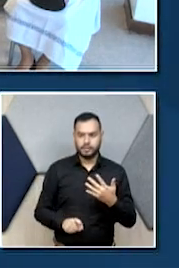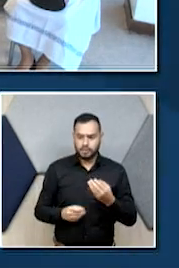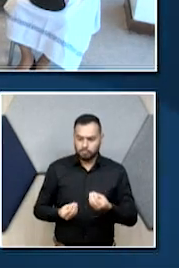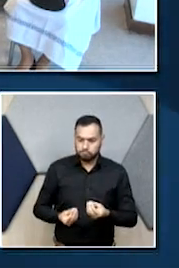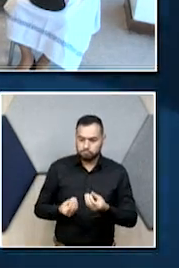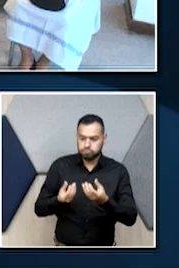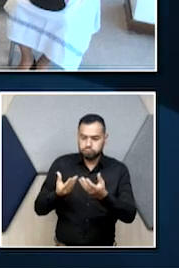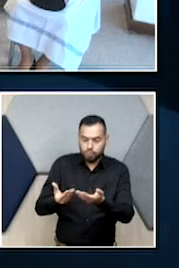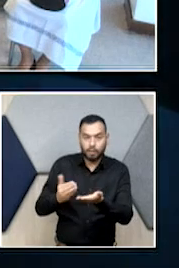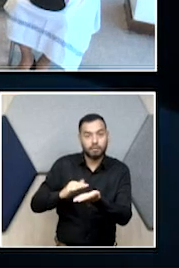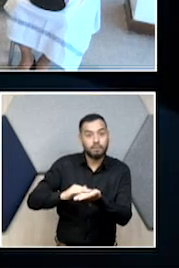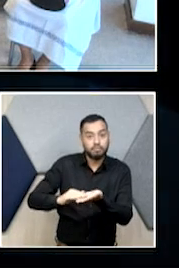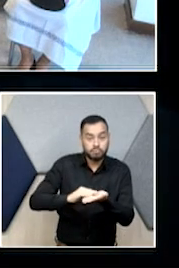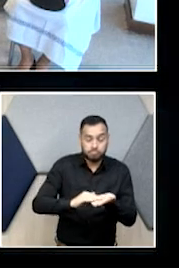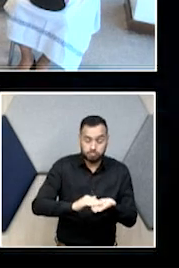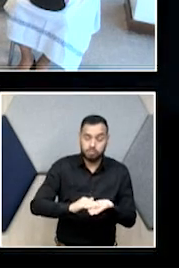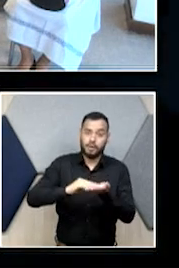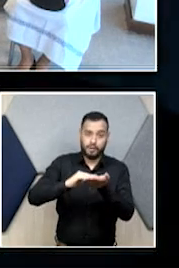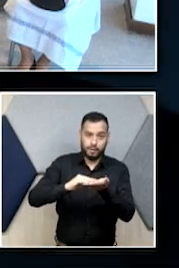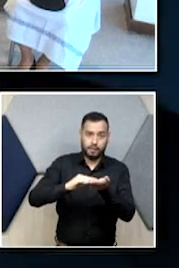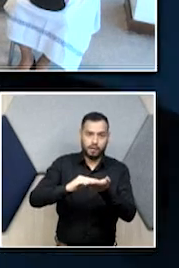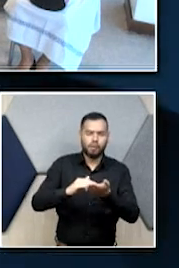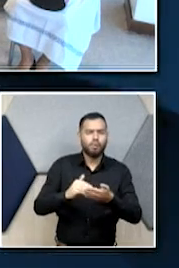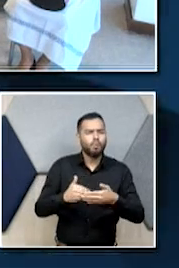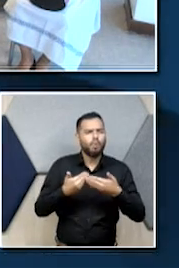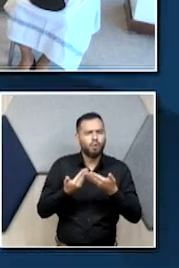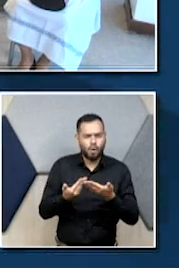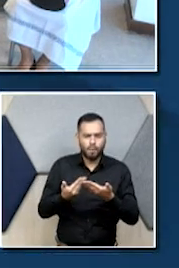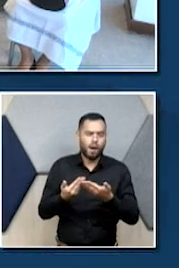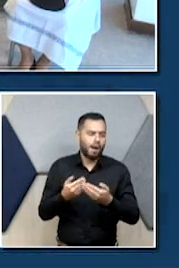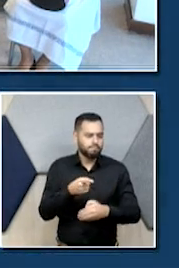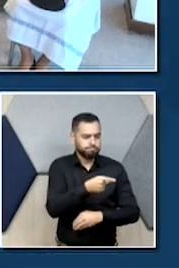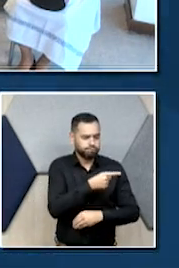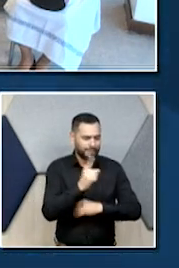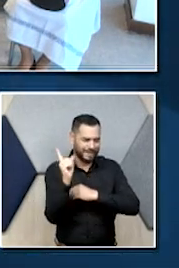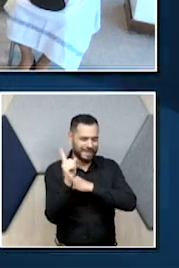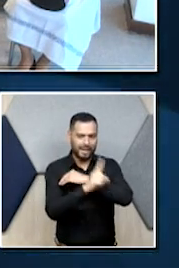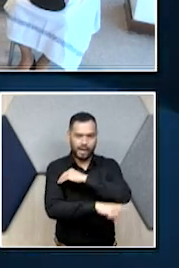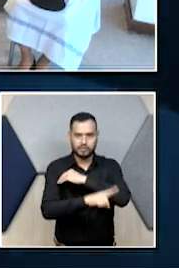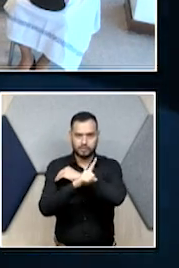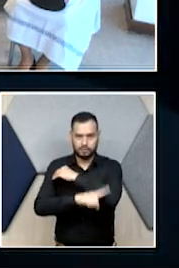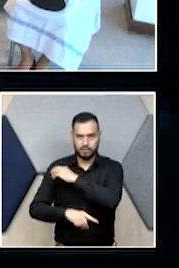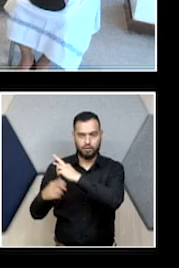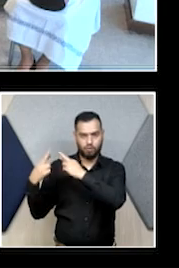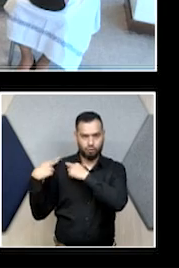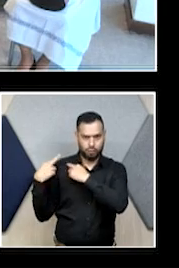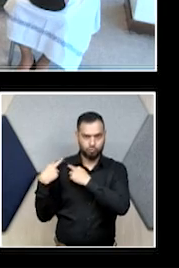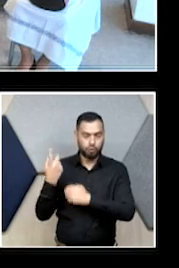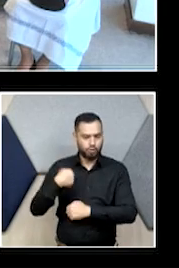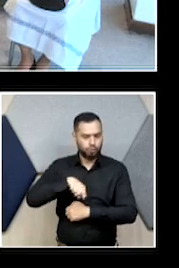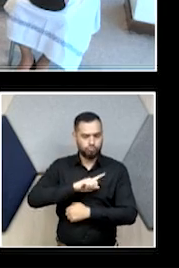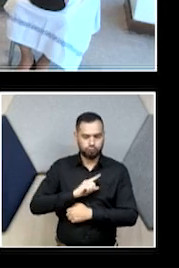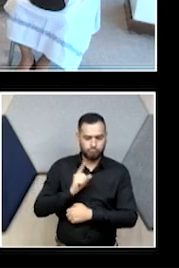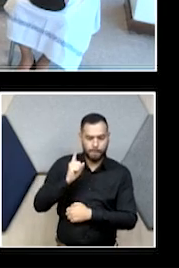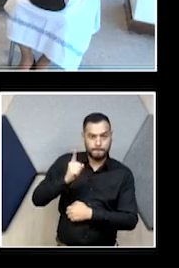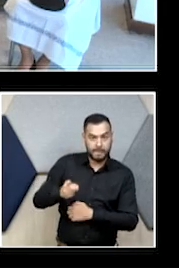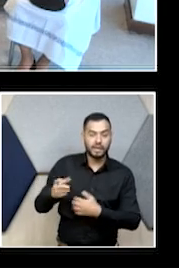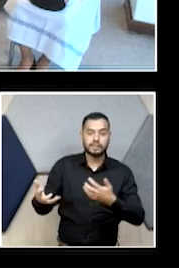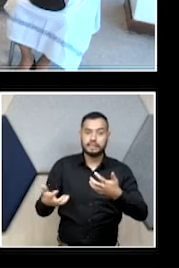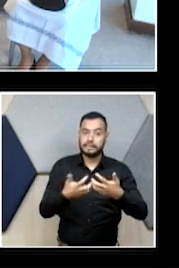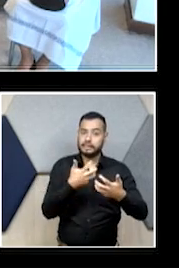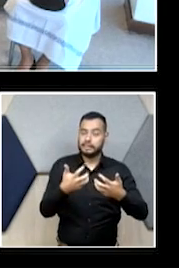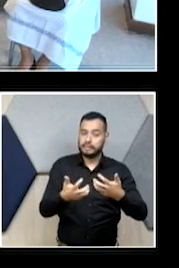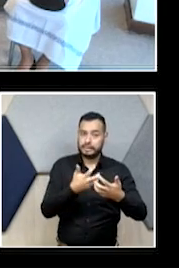reparación a través de las sanciones propias que impondremos en un sistema que involucra